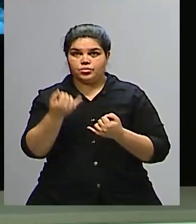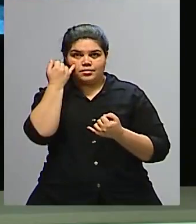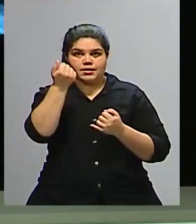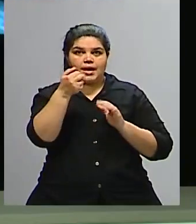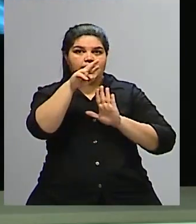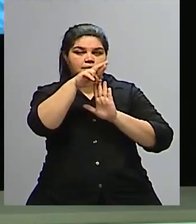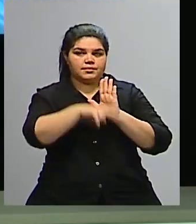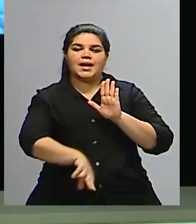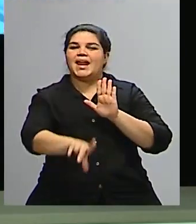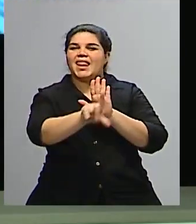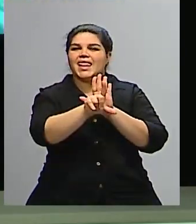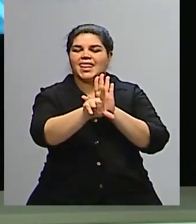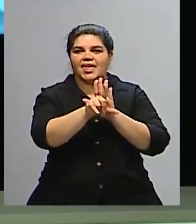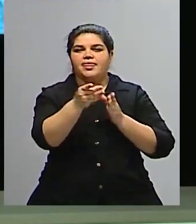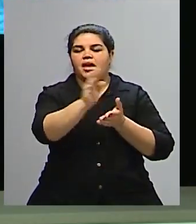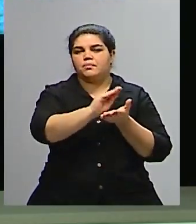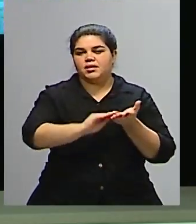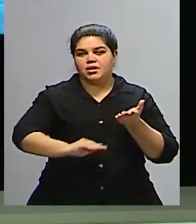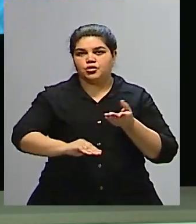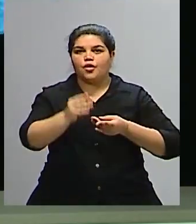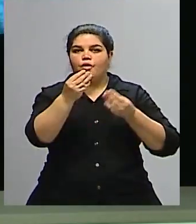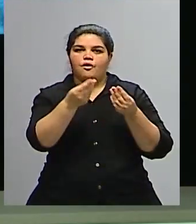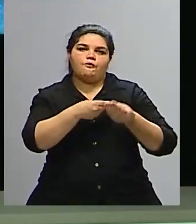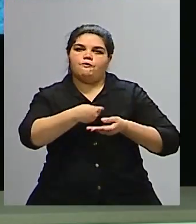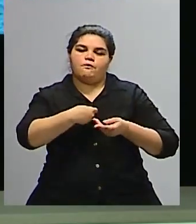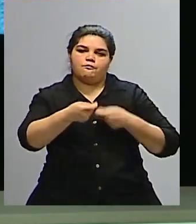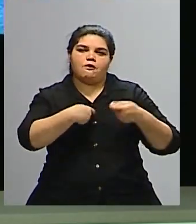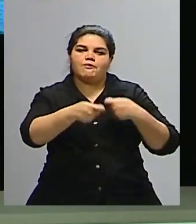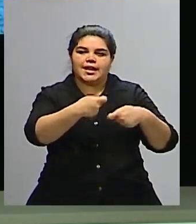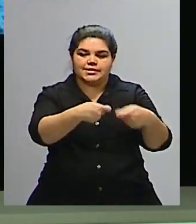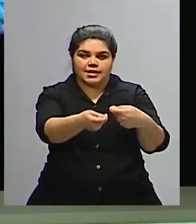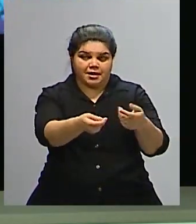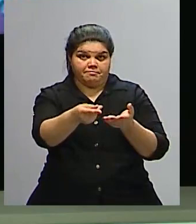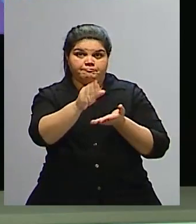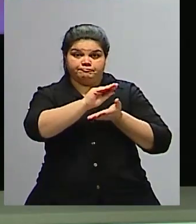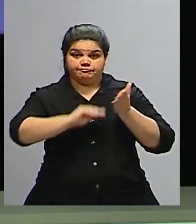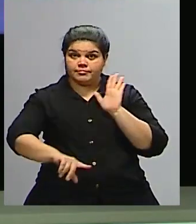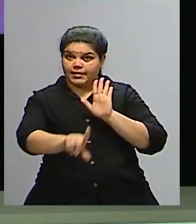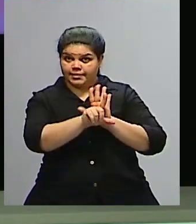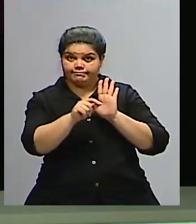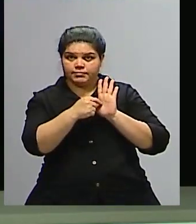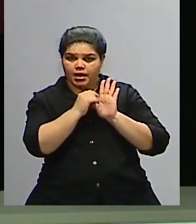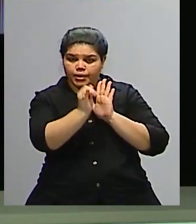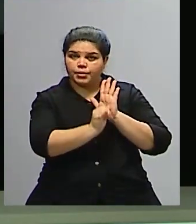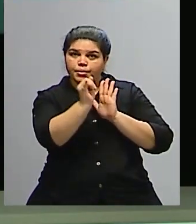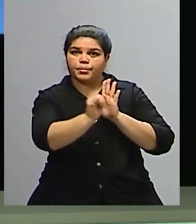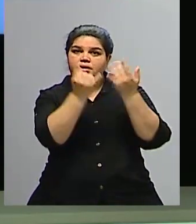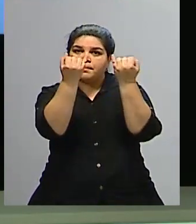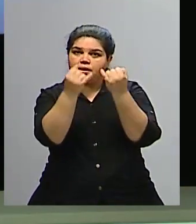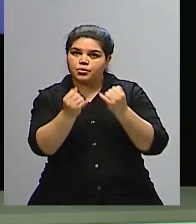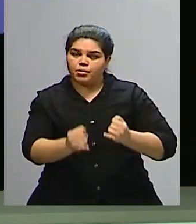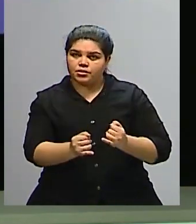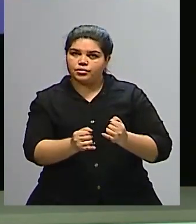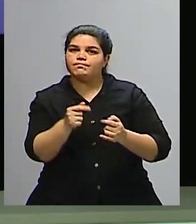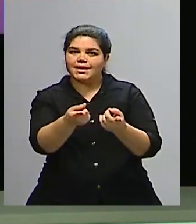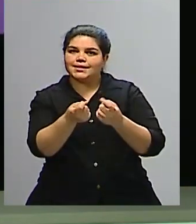la Ley de Administración Financiera y en leyes específicas, donde establece un procedimiento